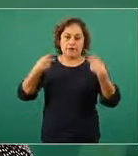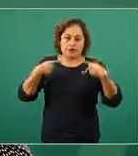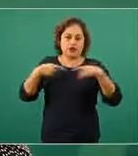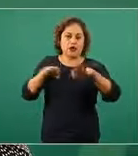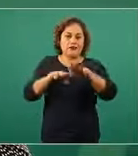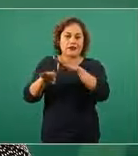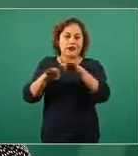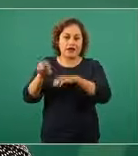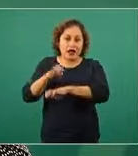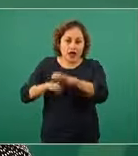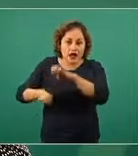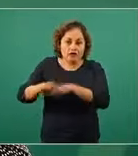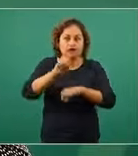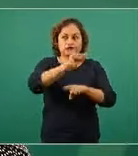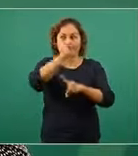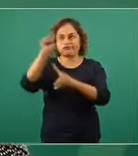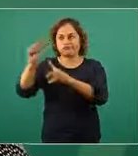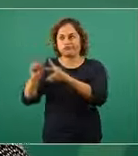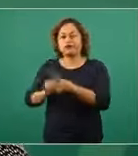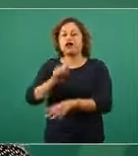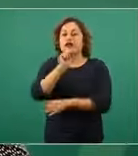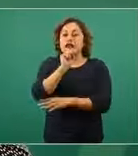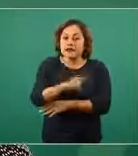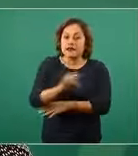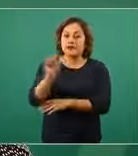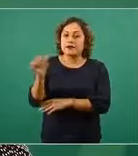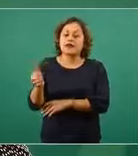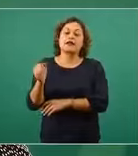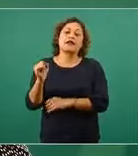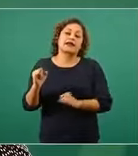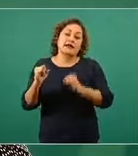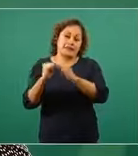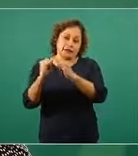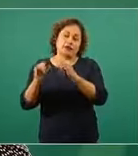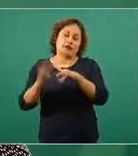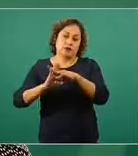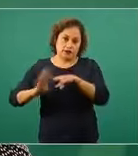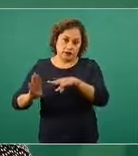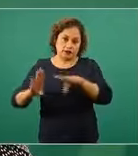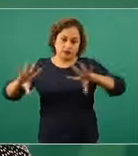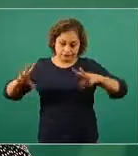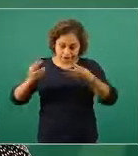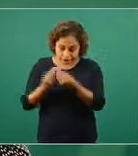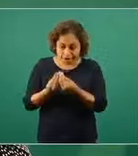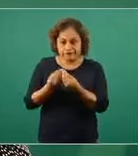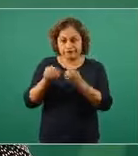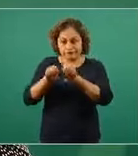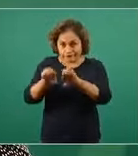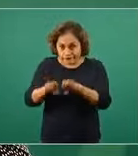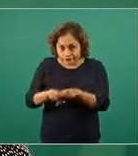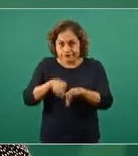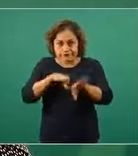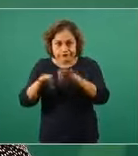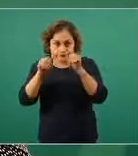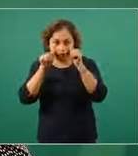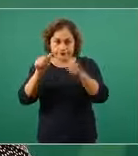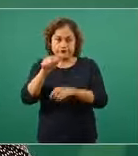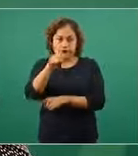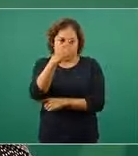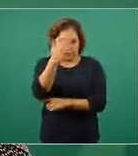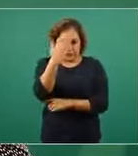y con las autoridades locales y el Instituto Nacional de Migración. Esta población, como muchos de ustedes